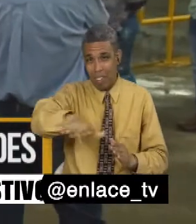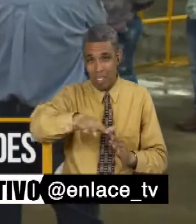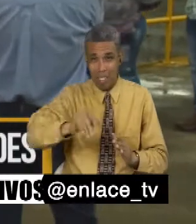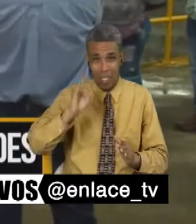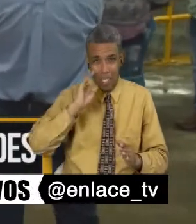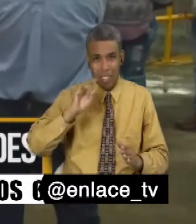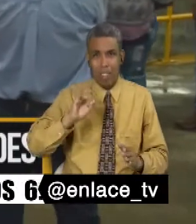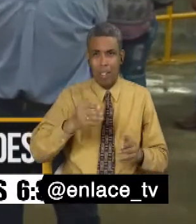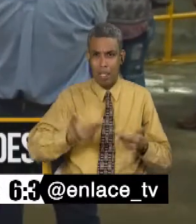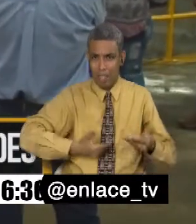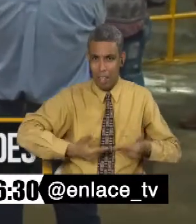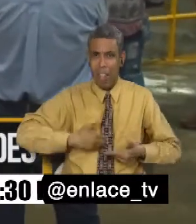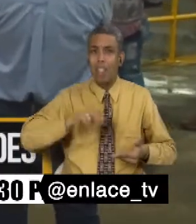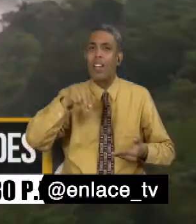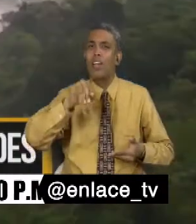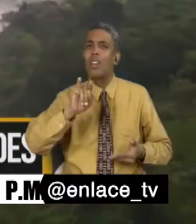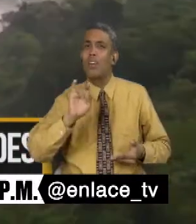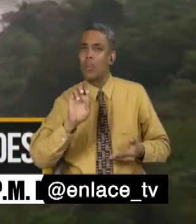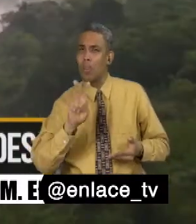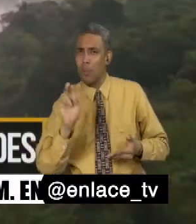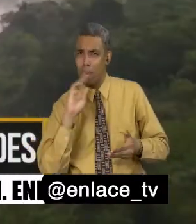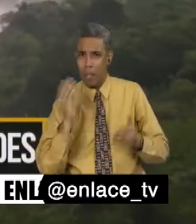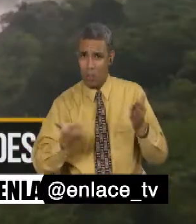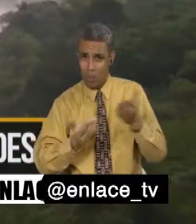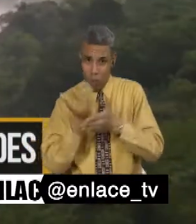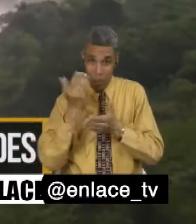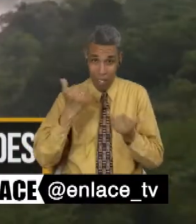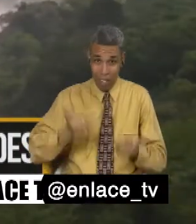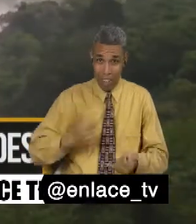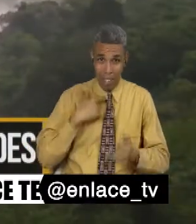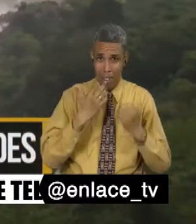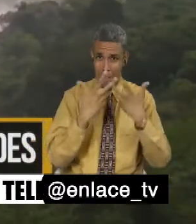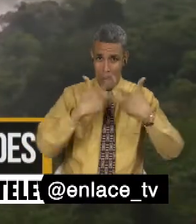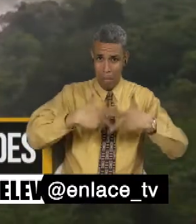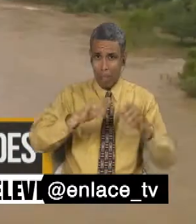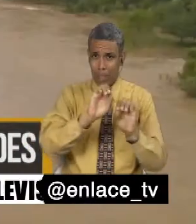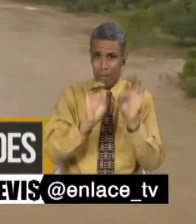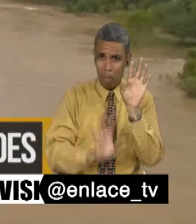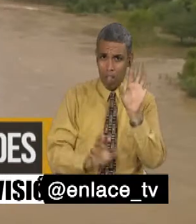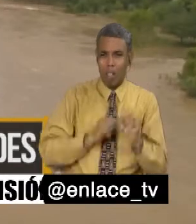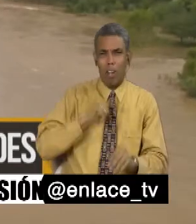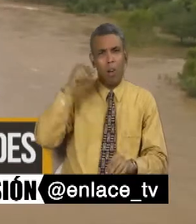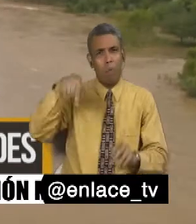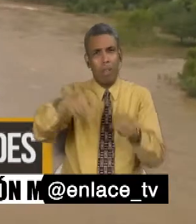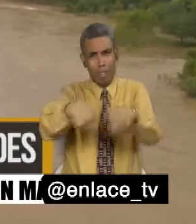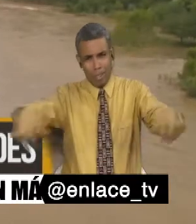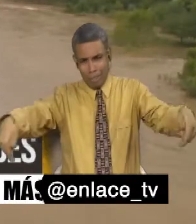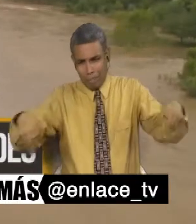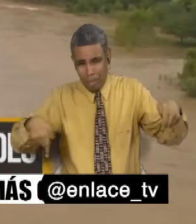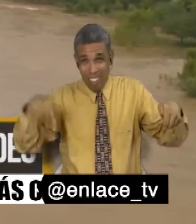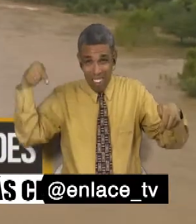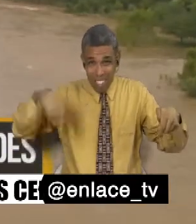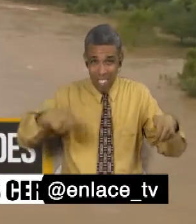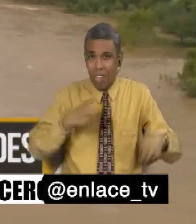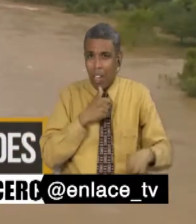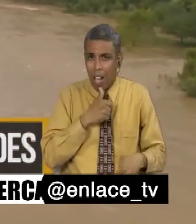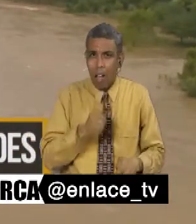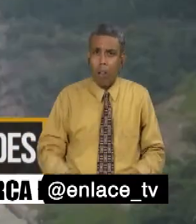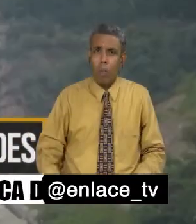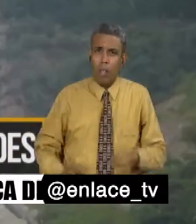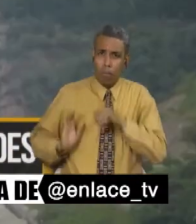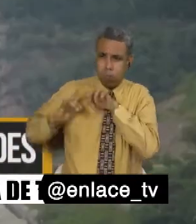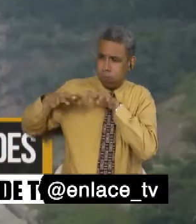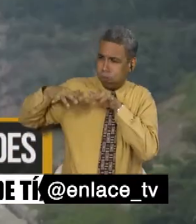de la alcaldía de Betulia, participaron en una visita a las instalaciones de la central hidroeléctrica Sogamoso con el propósito de conocer la